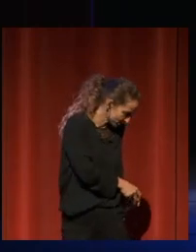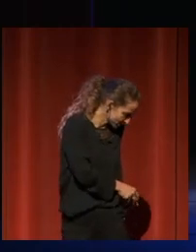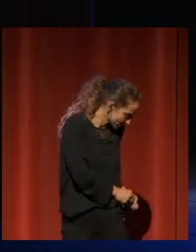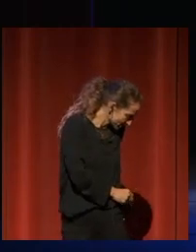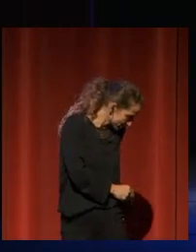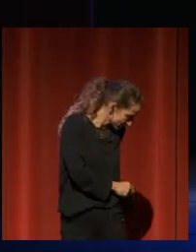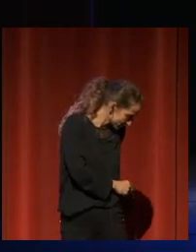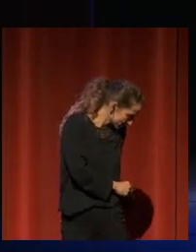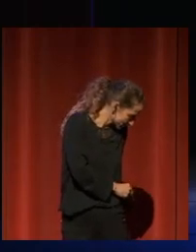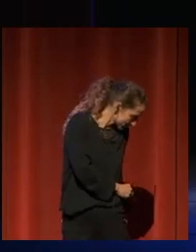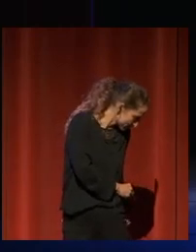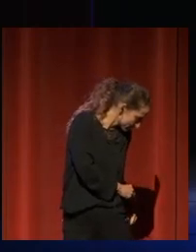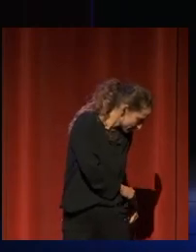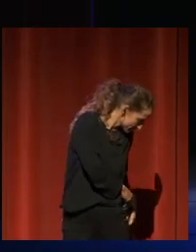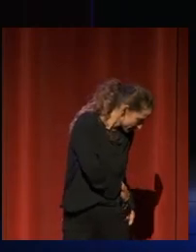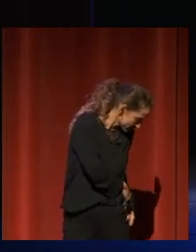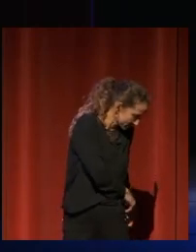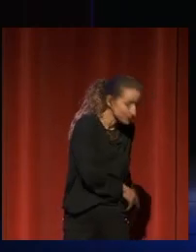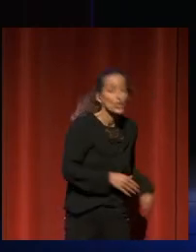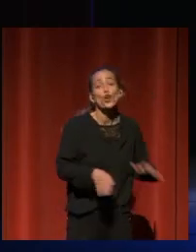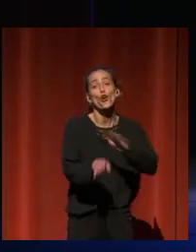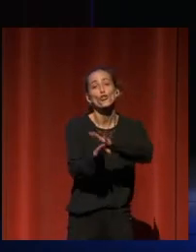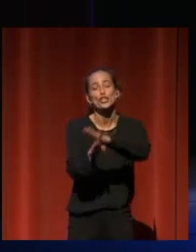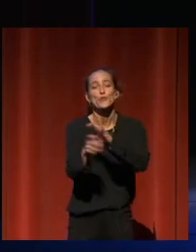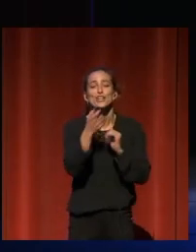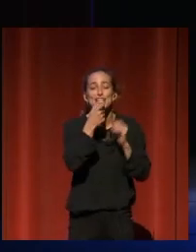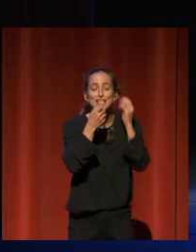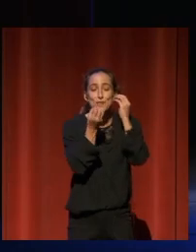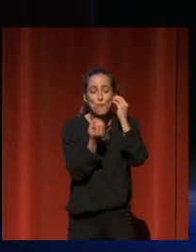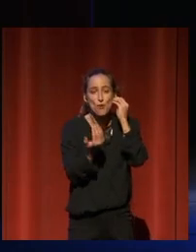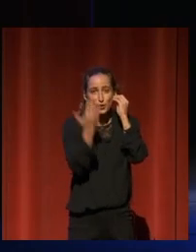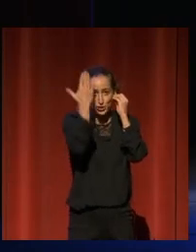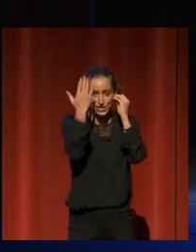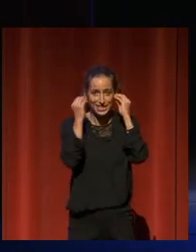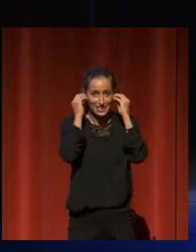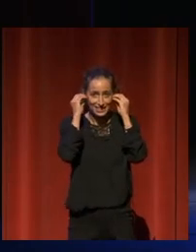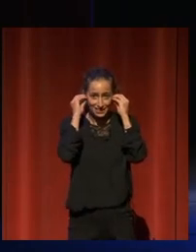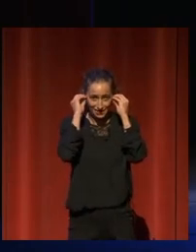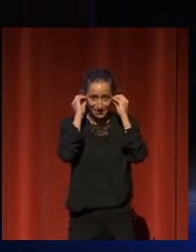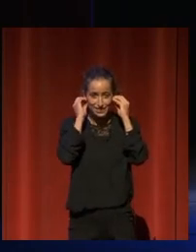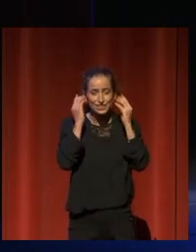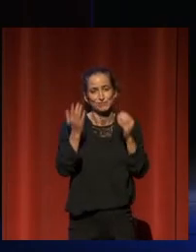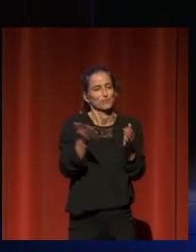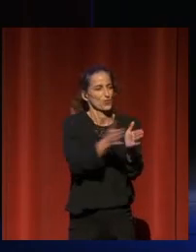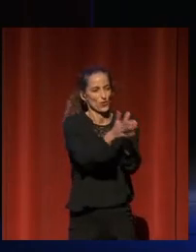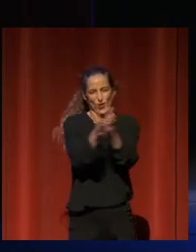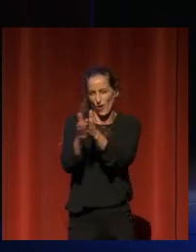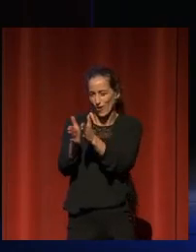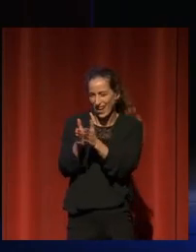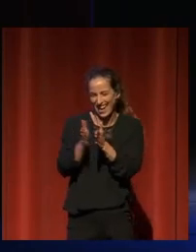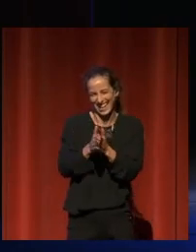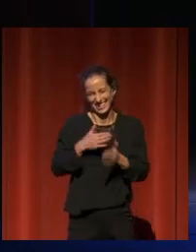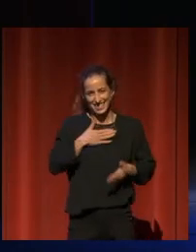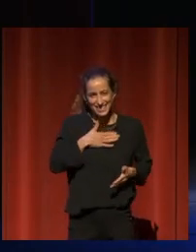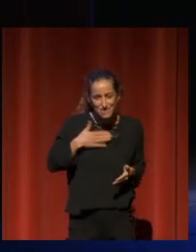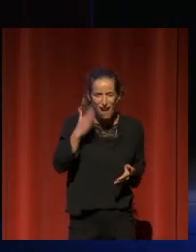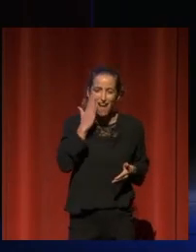en inglés Buenos días estimados colegas y